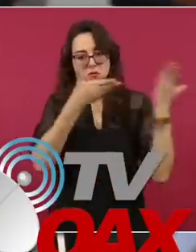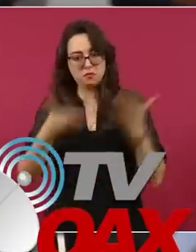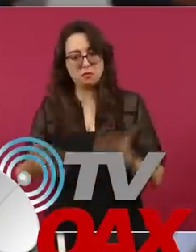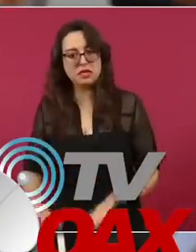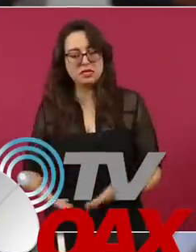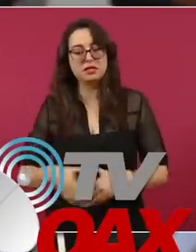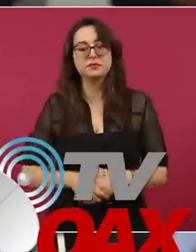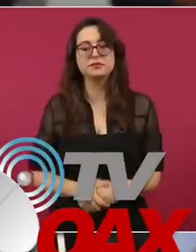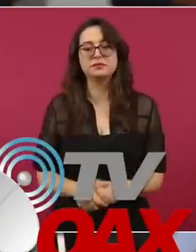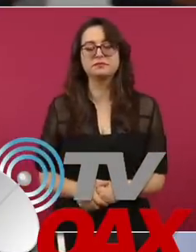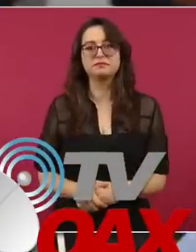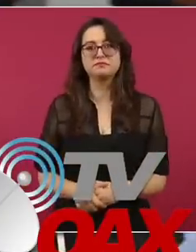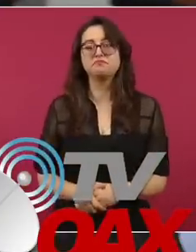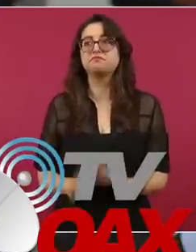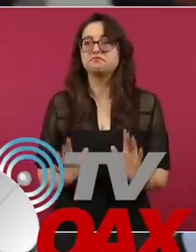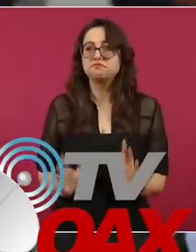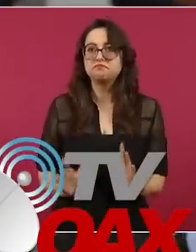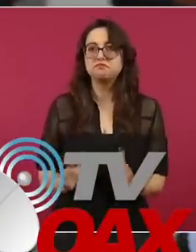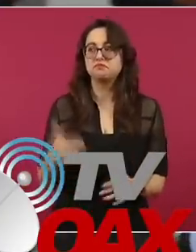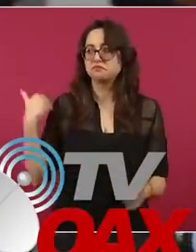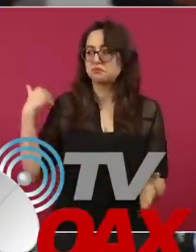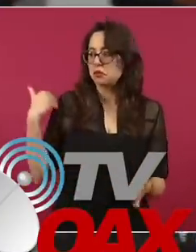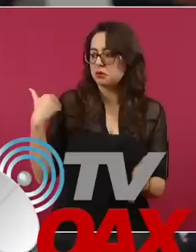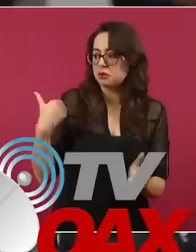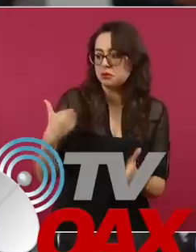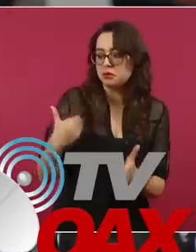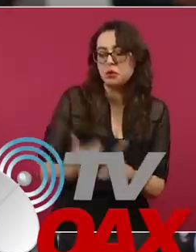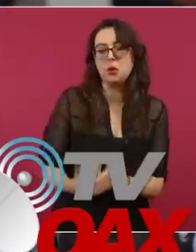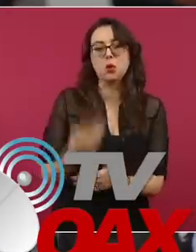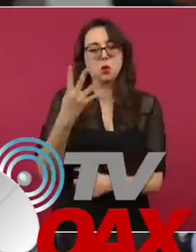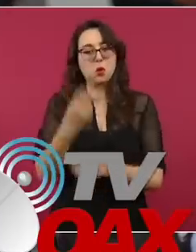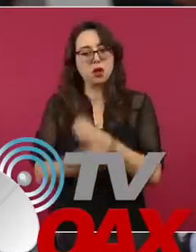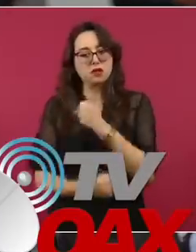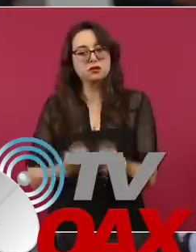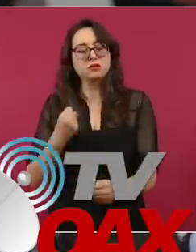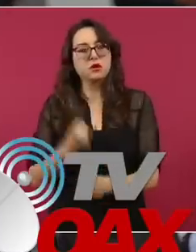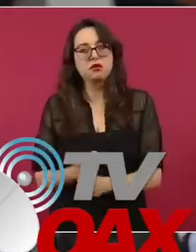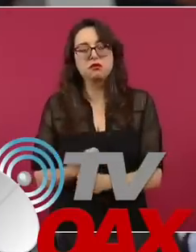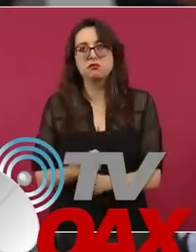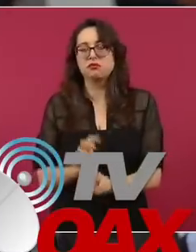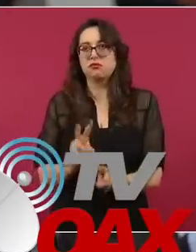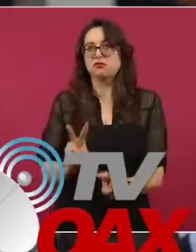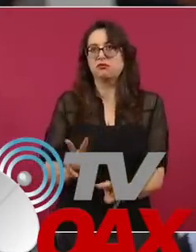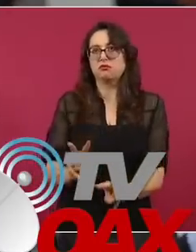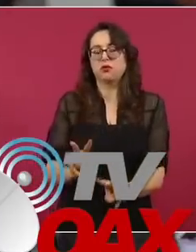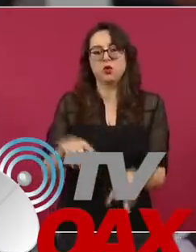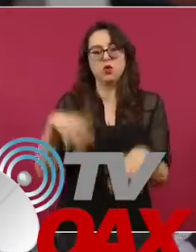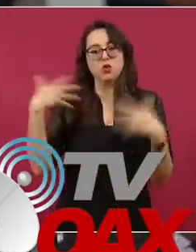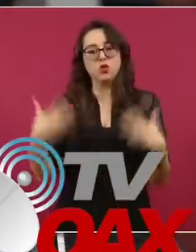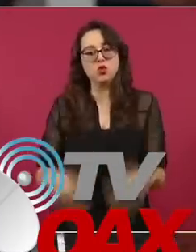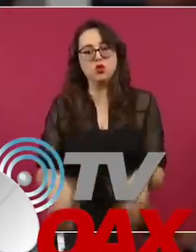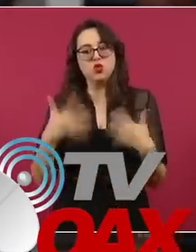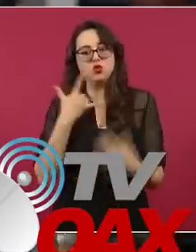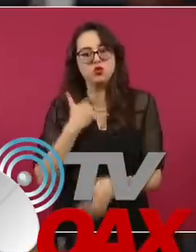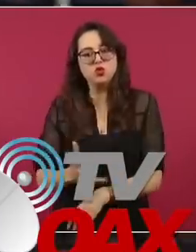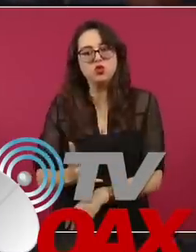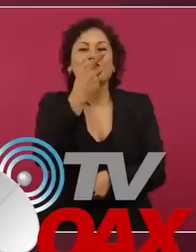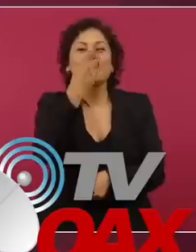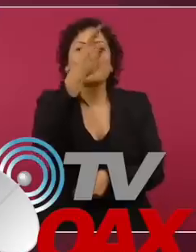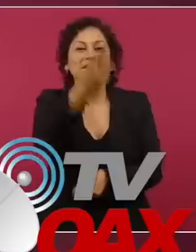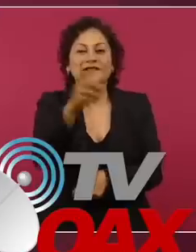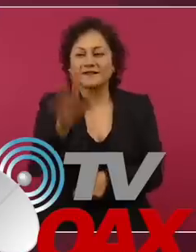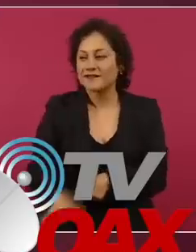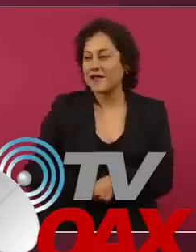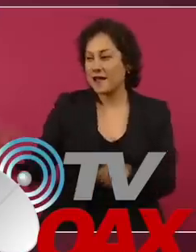Usted nos ha demostrado que tiene una capacidad de lucha que incluso ayer me sorprendí,